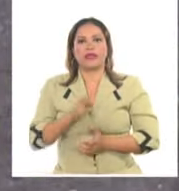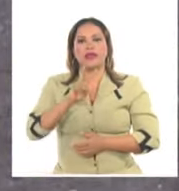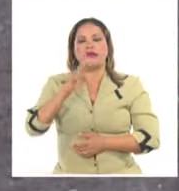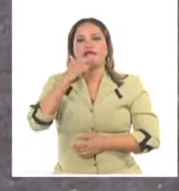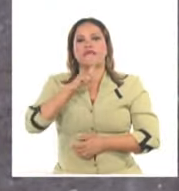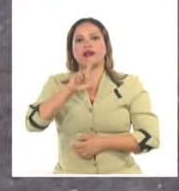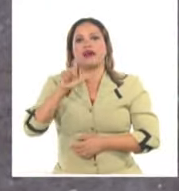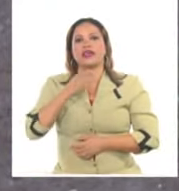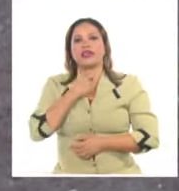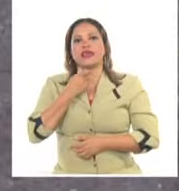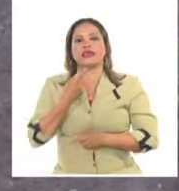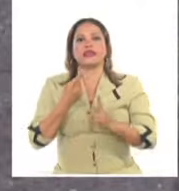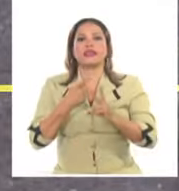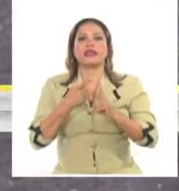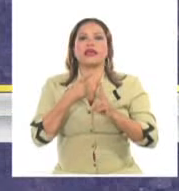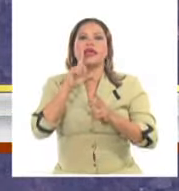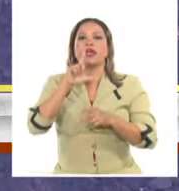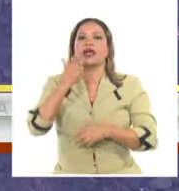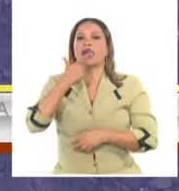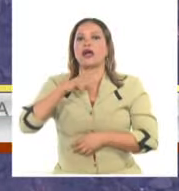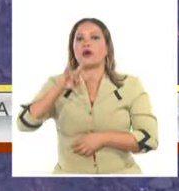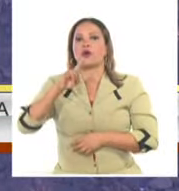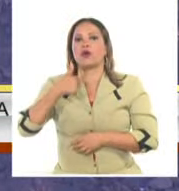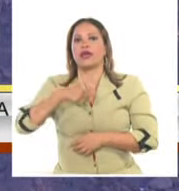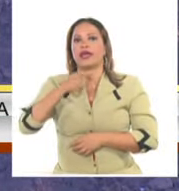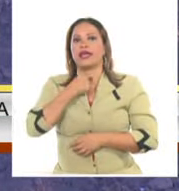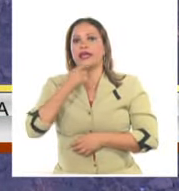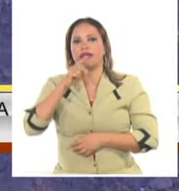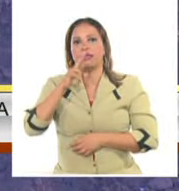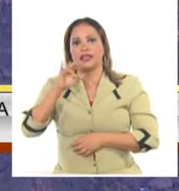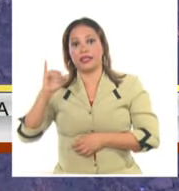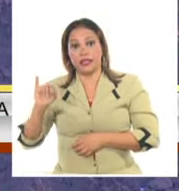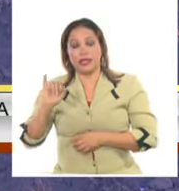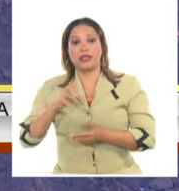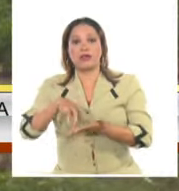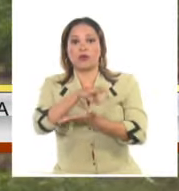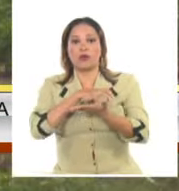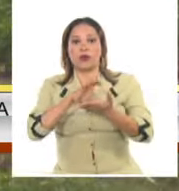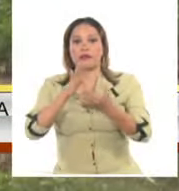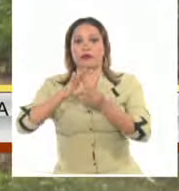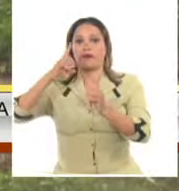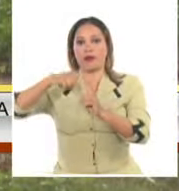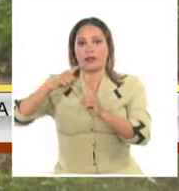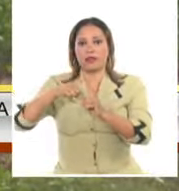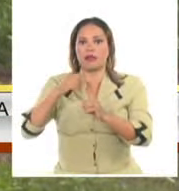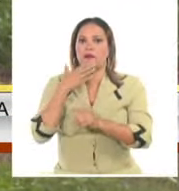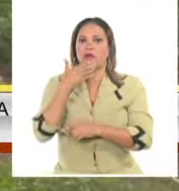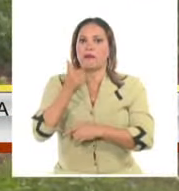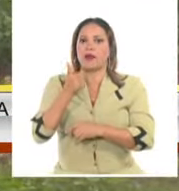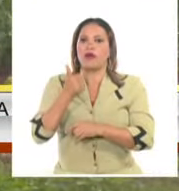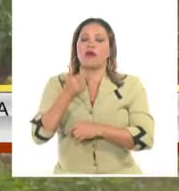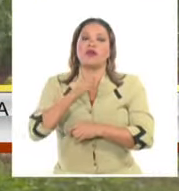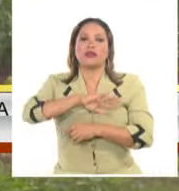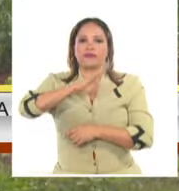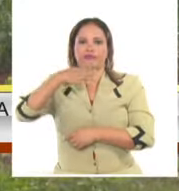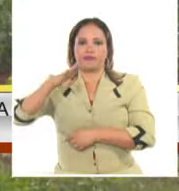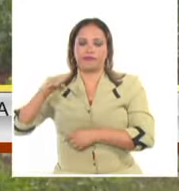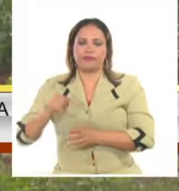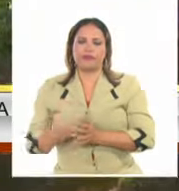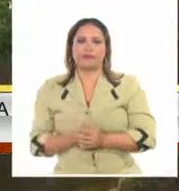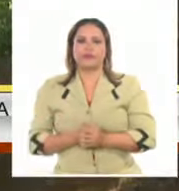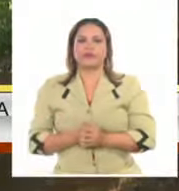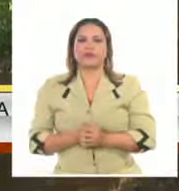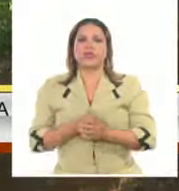en los últimos días con lluvias. Es una de las zonas agrícolas más productivas de la provincia de Guantánamo. Denominado por Fidel como